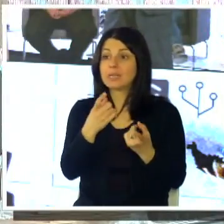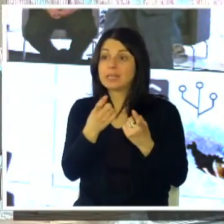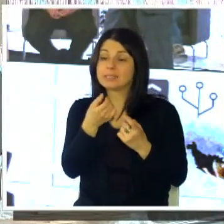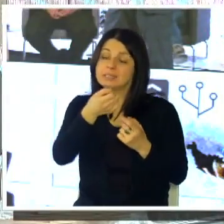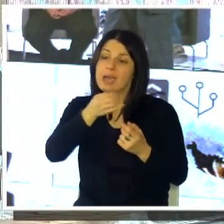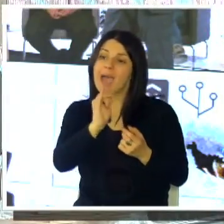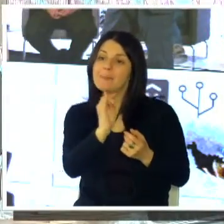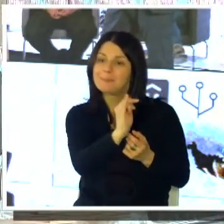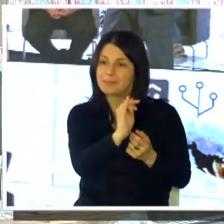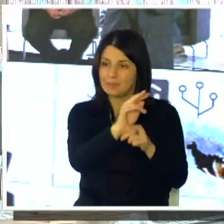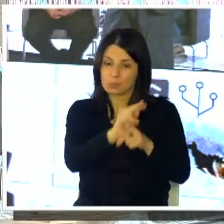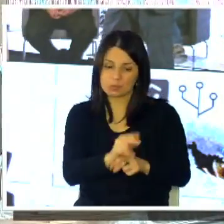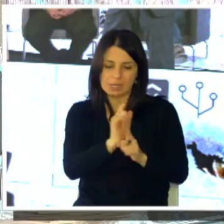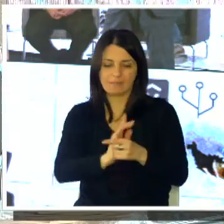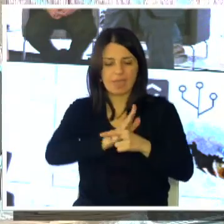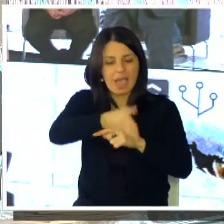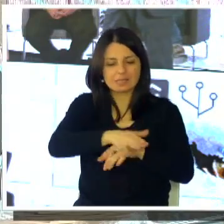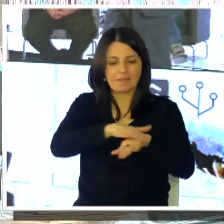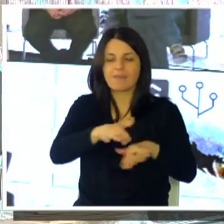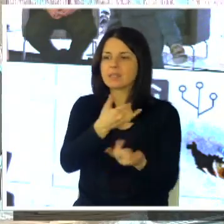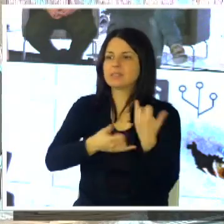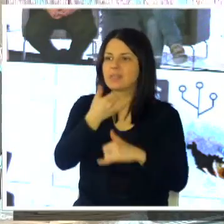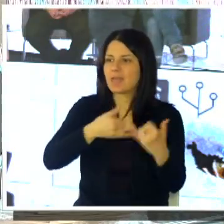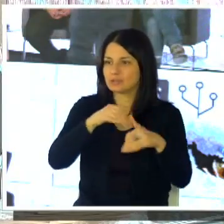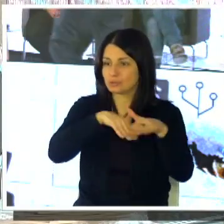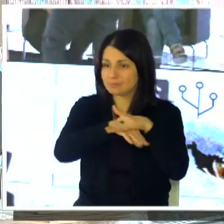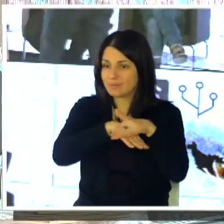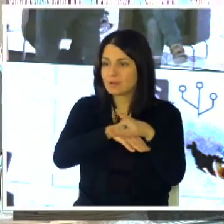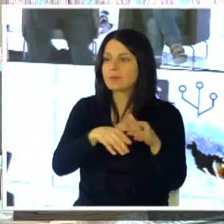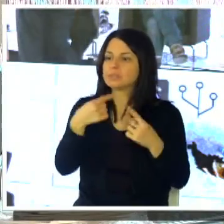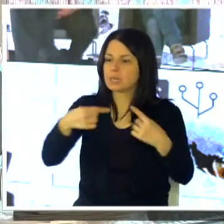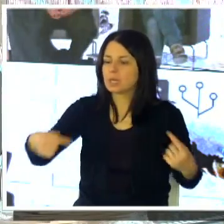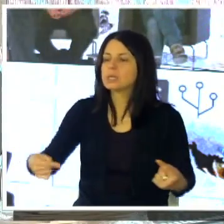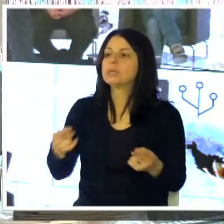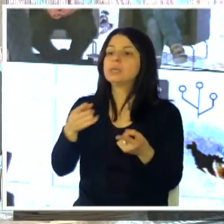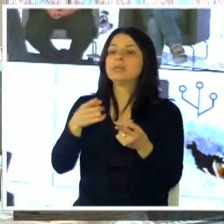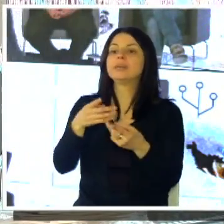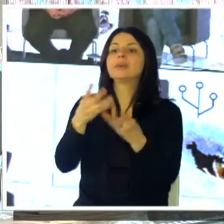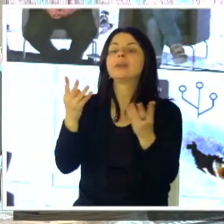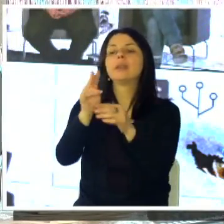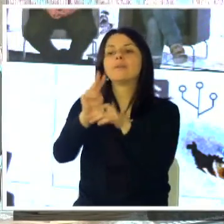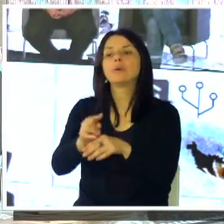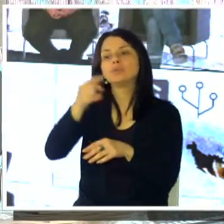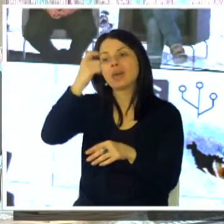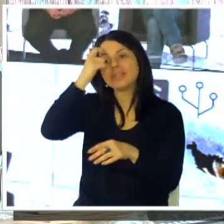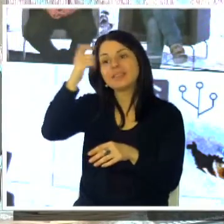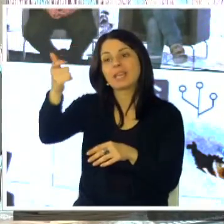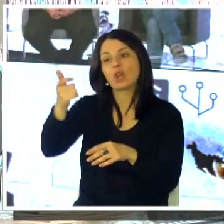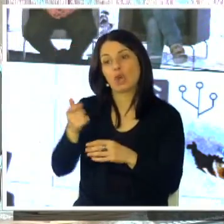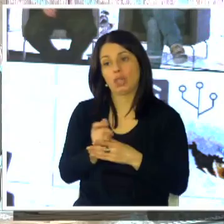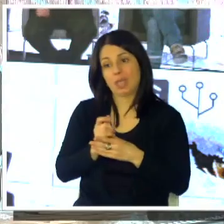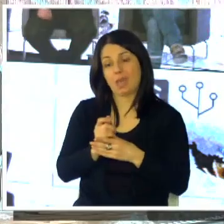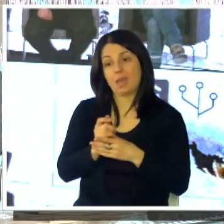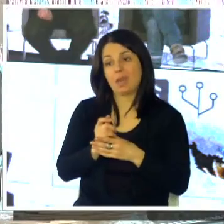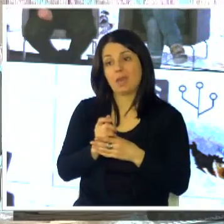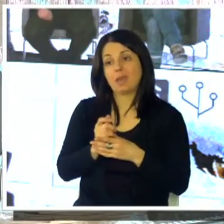API, va a tener que acceder a una base de datos, persistencia, etc. Y en general va a utilizar alguna tecnología de contenedores, como por